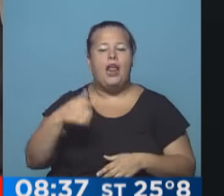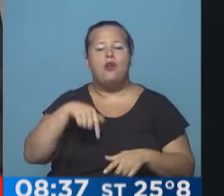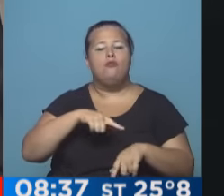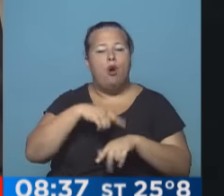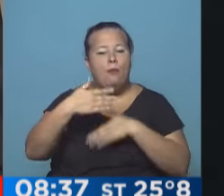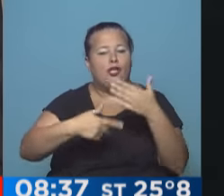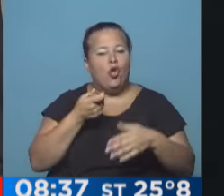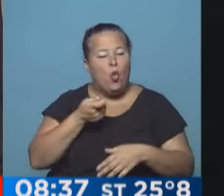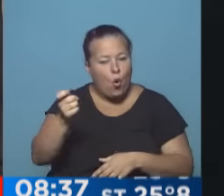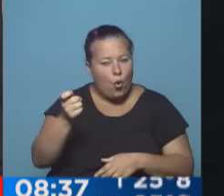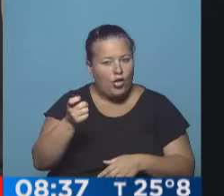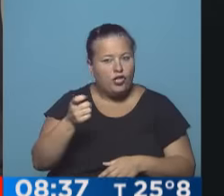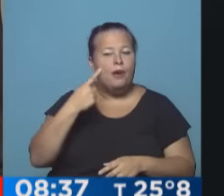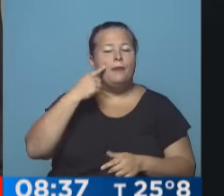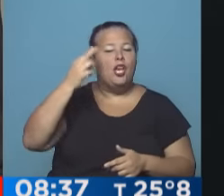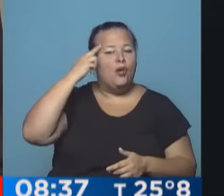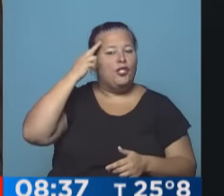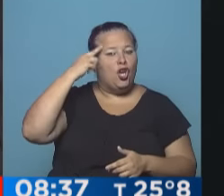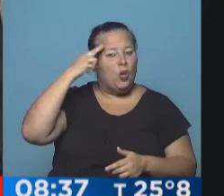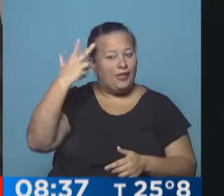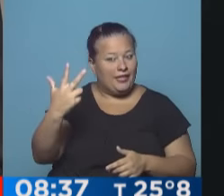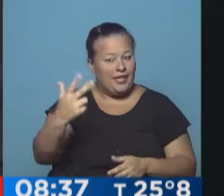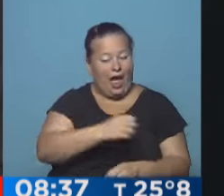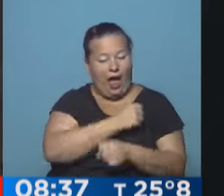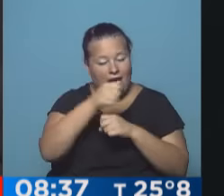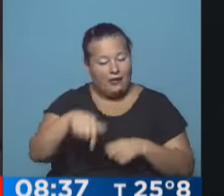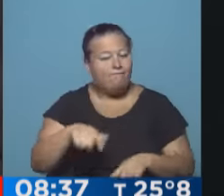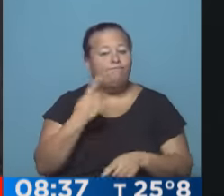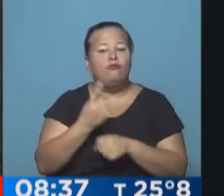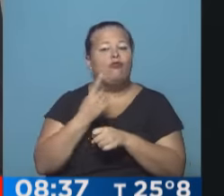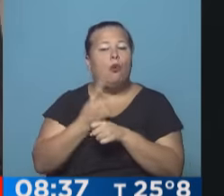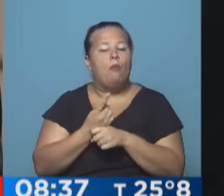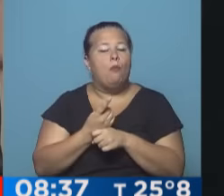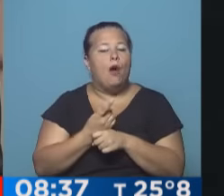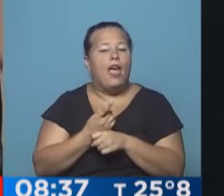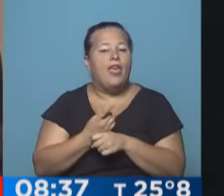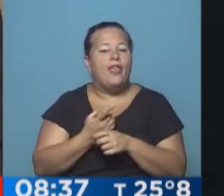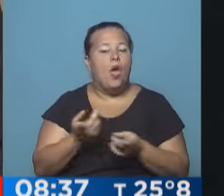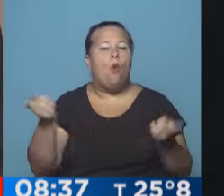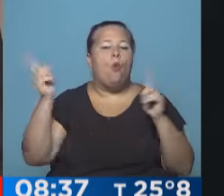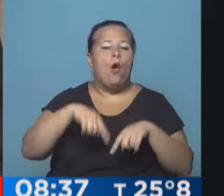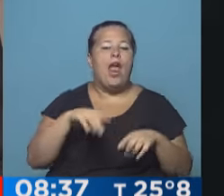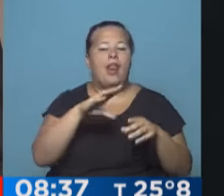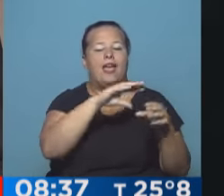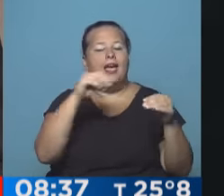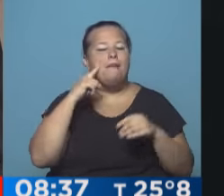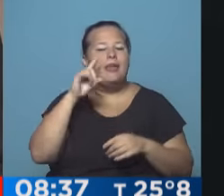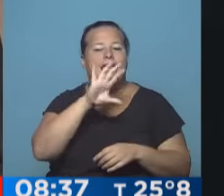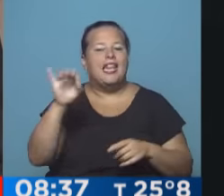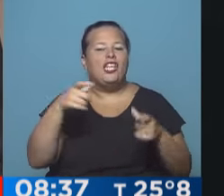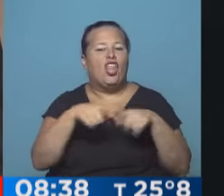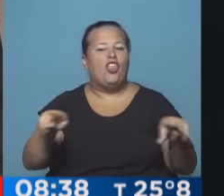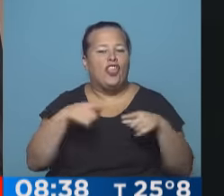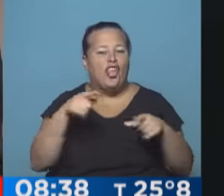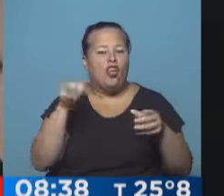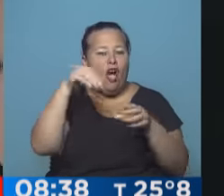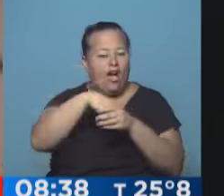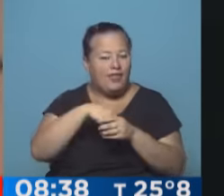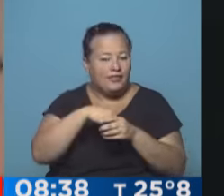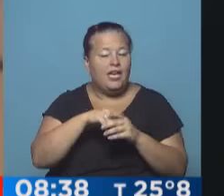proceso judicial desde 1993, lo cual impide que sean reeditados los 1.500 discos que lo